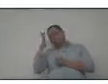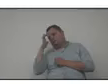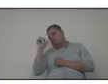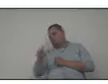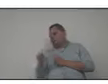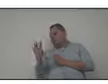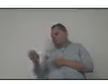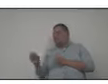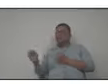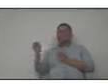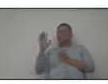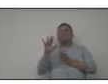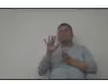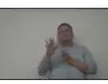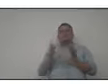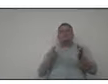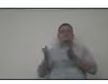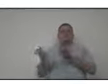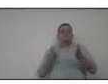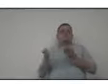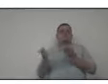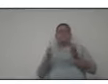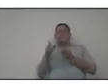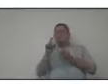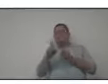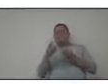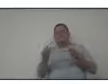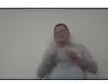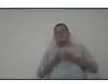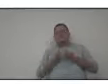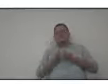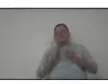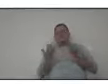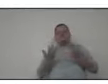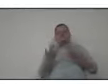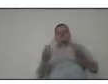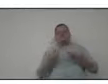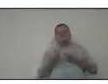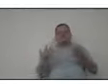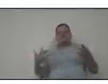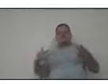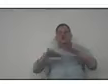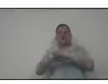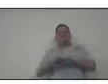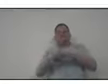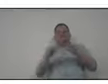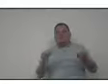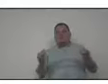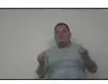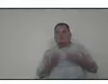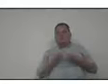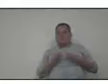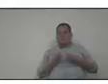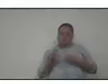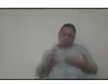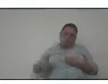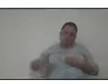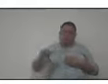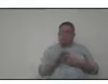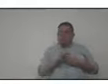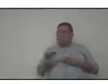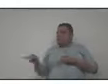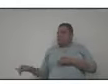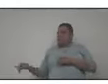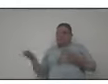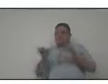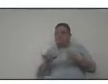que garantizarle los servicios donde va a estar, la red de servicios donde va a estar. Y para nosotros, al igual que